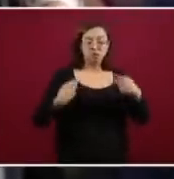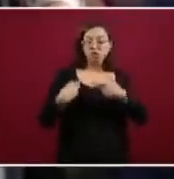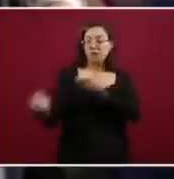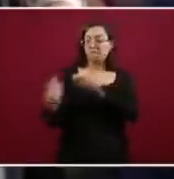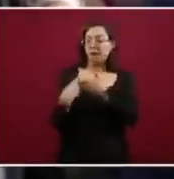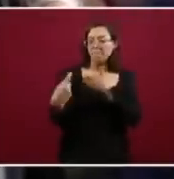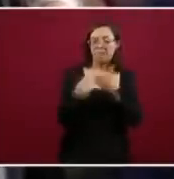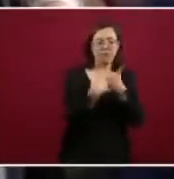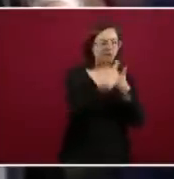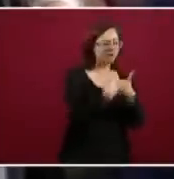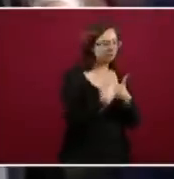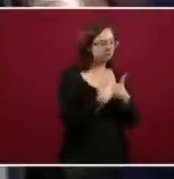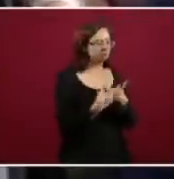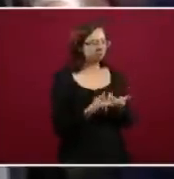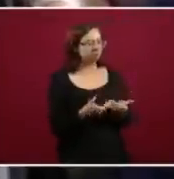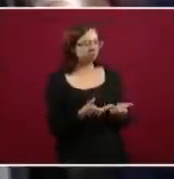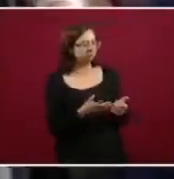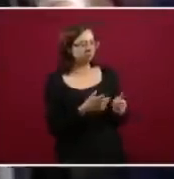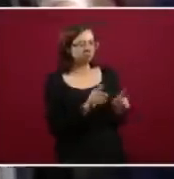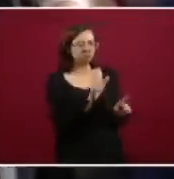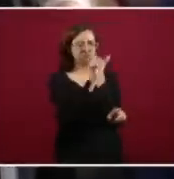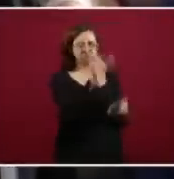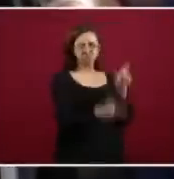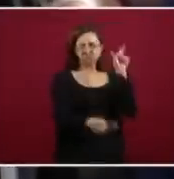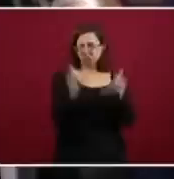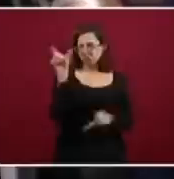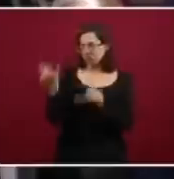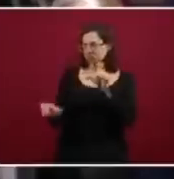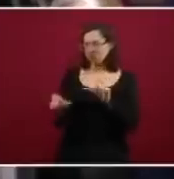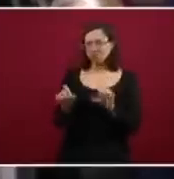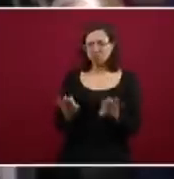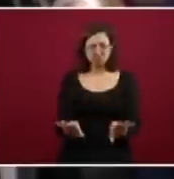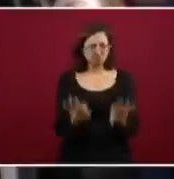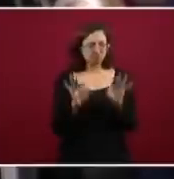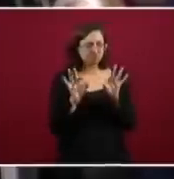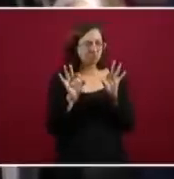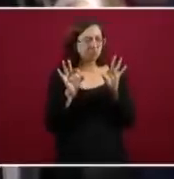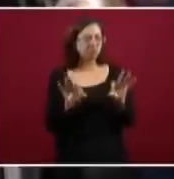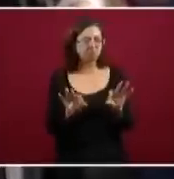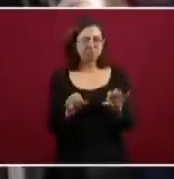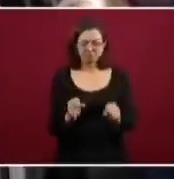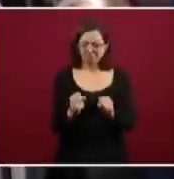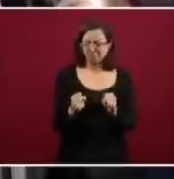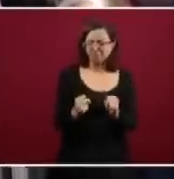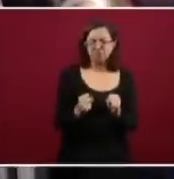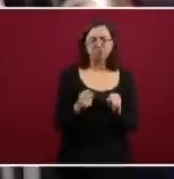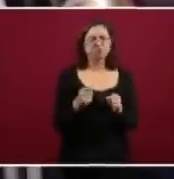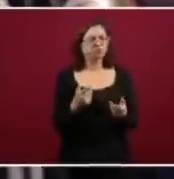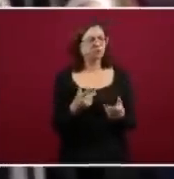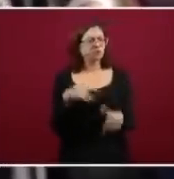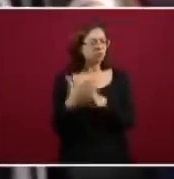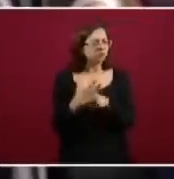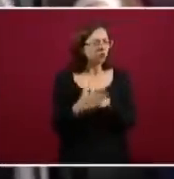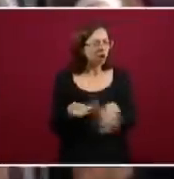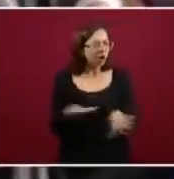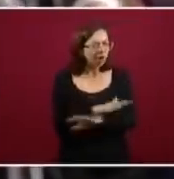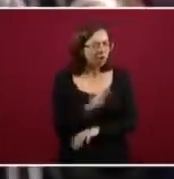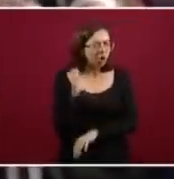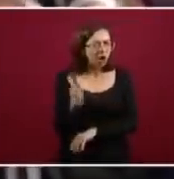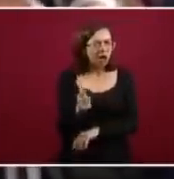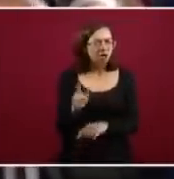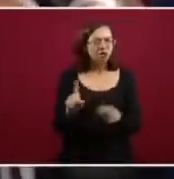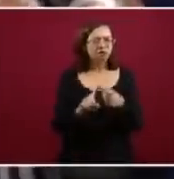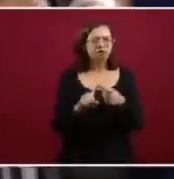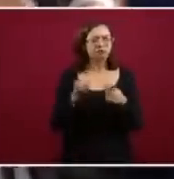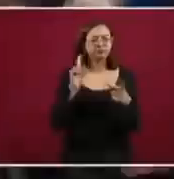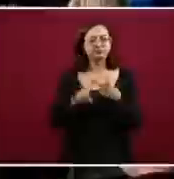oa todos los refuerzos como lo mencionó con hace unos días del secretario a reflexionar al respecto y